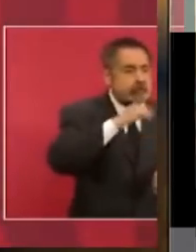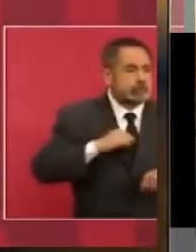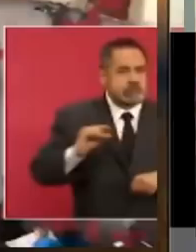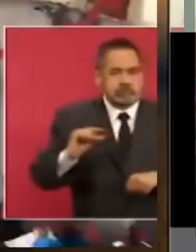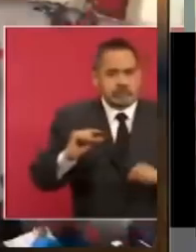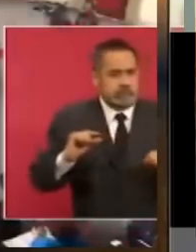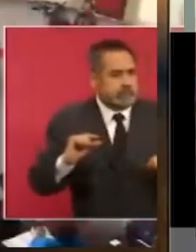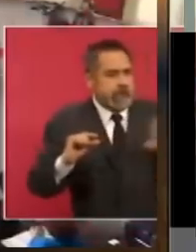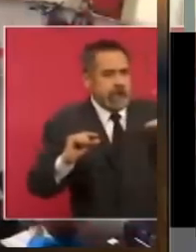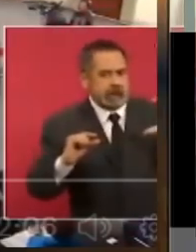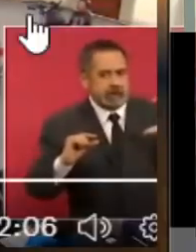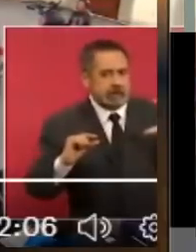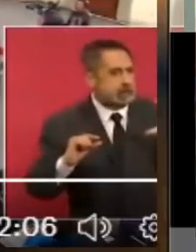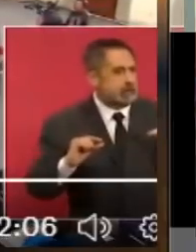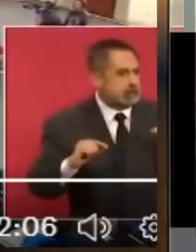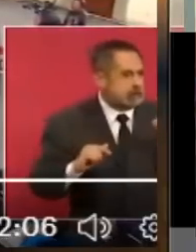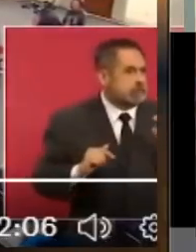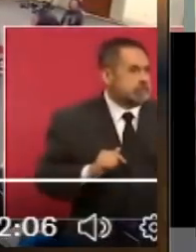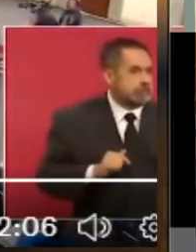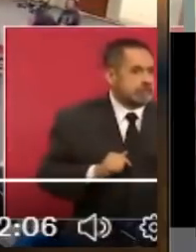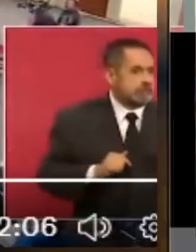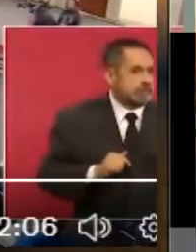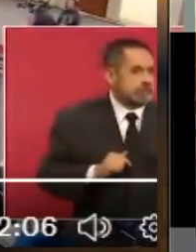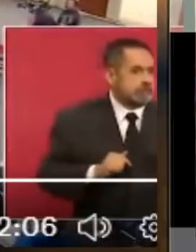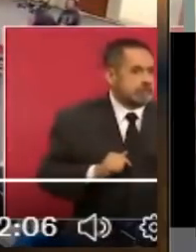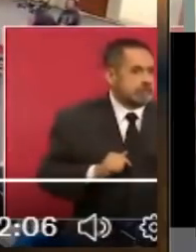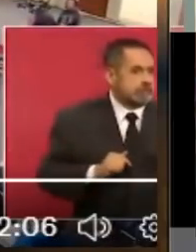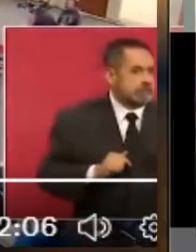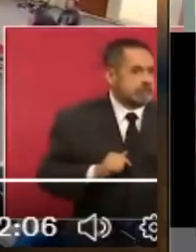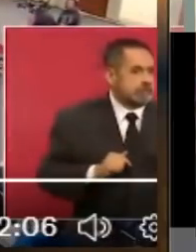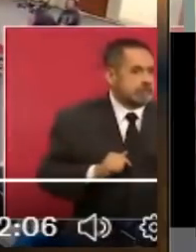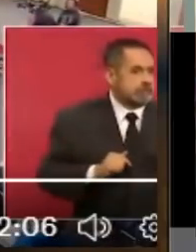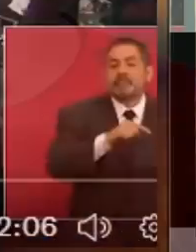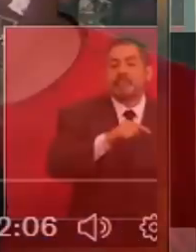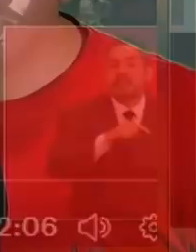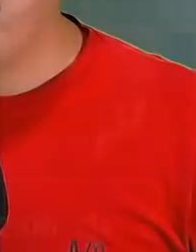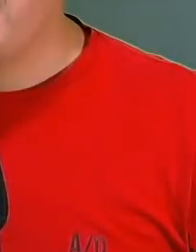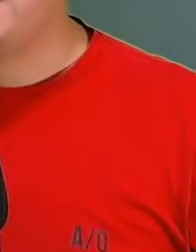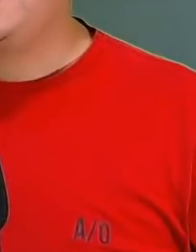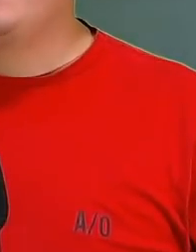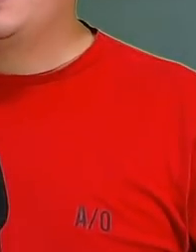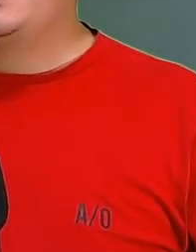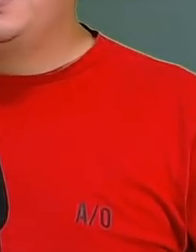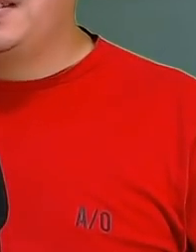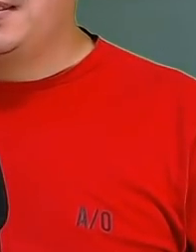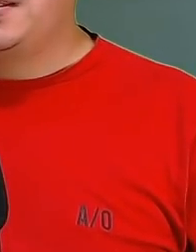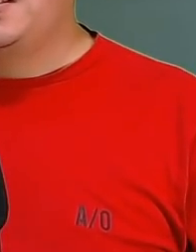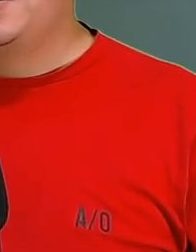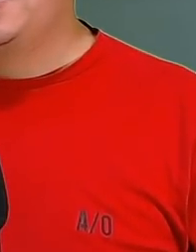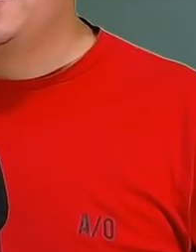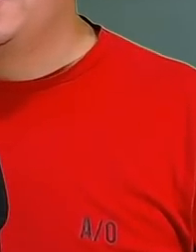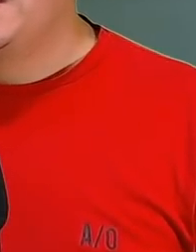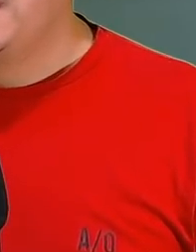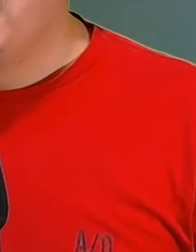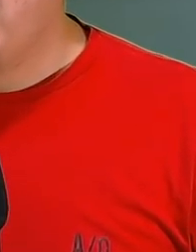que lo que se paga en méxico diez veces más imagines